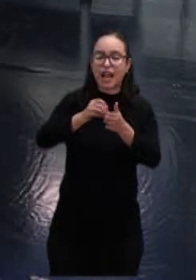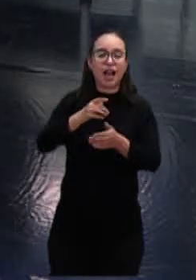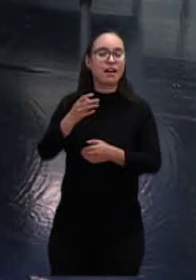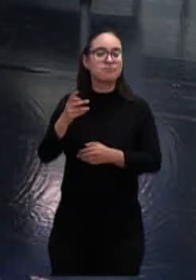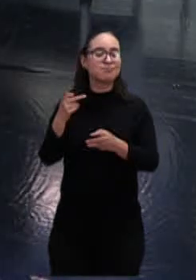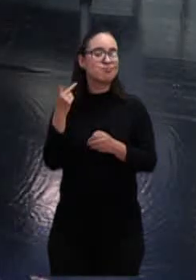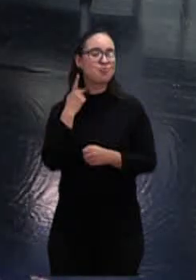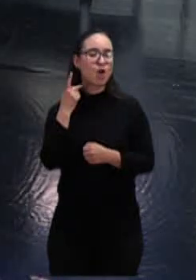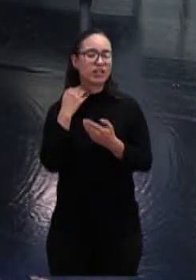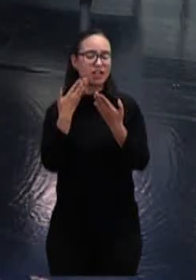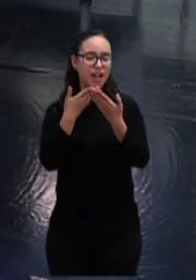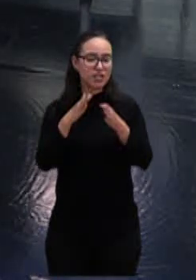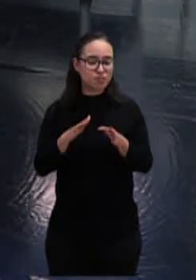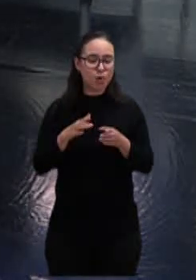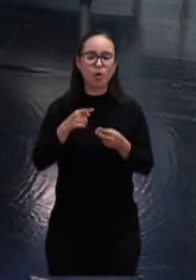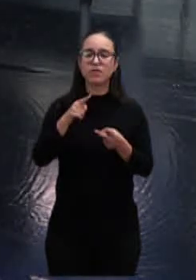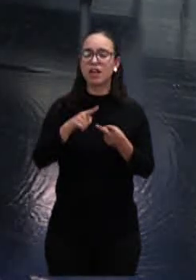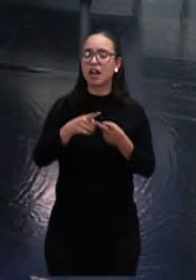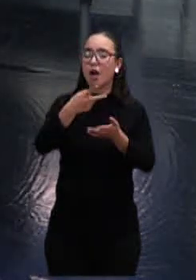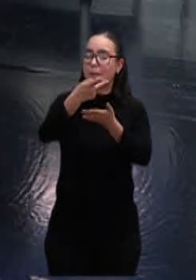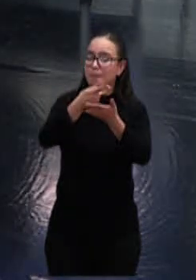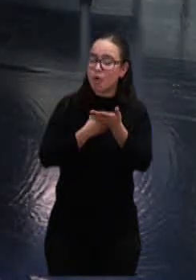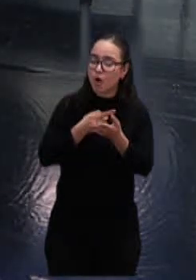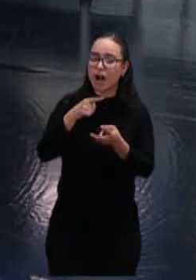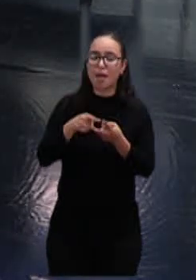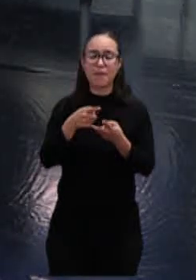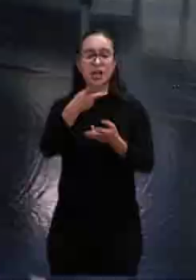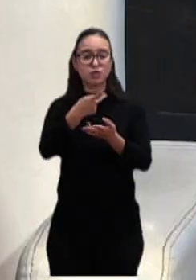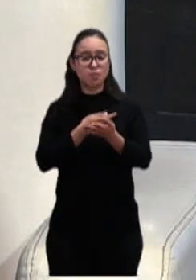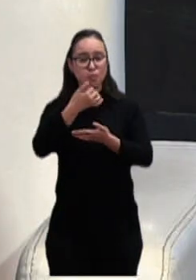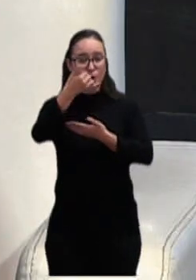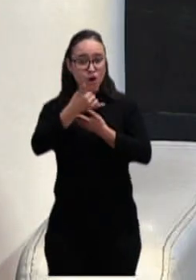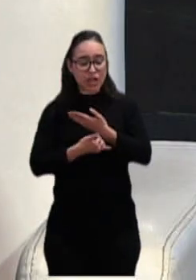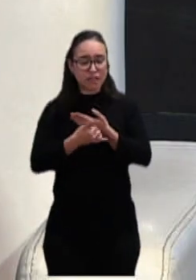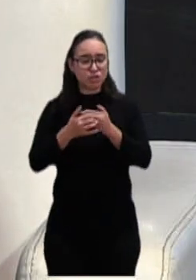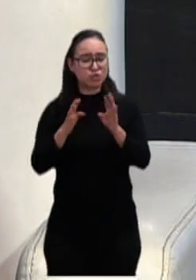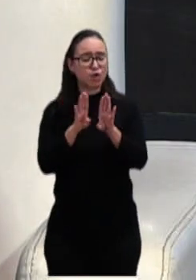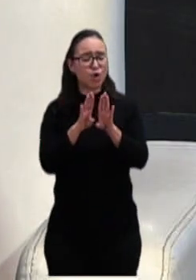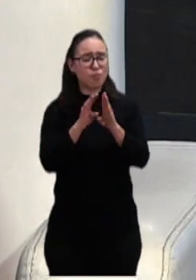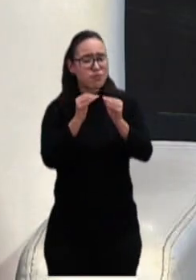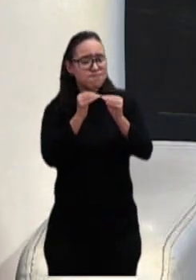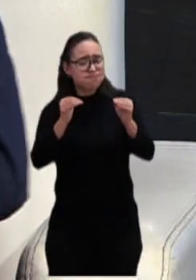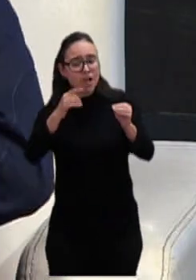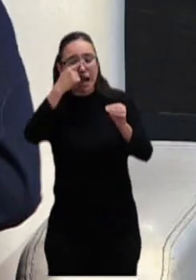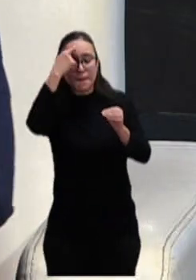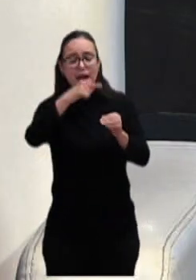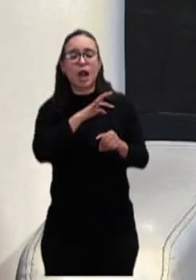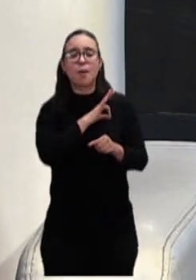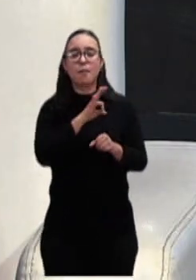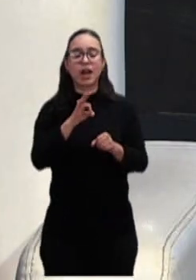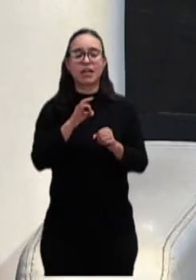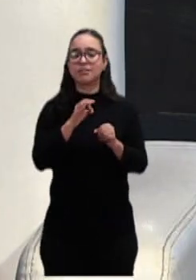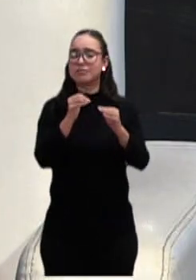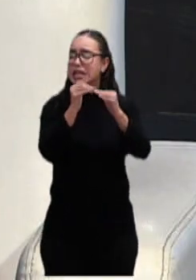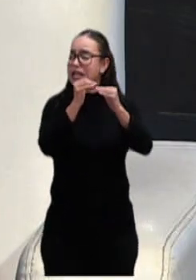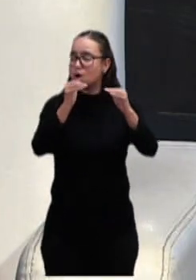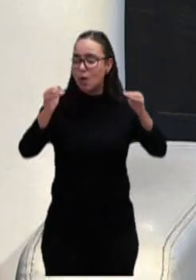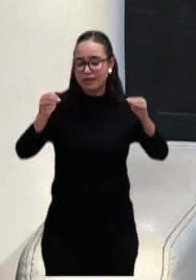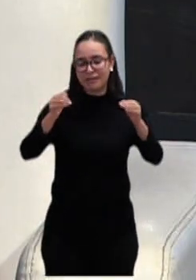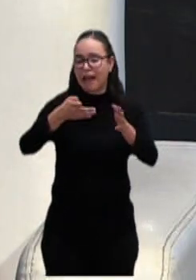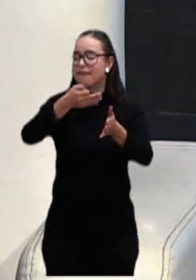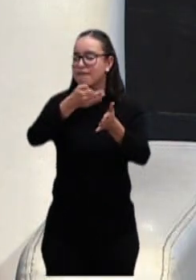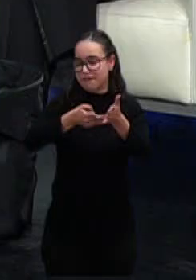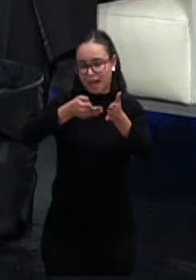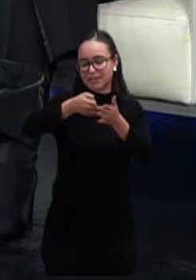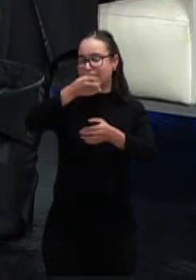públicas los programas y los proyectos para que detone a que tengamos una mayor igualdad que todavía están dos años de